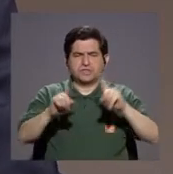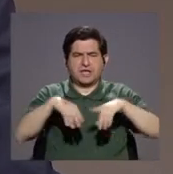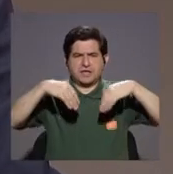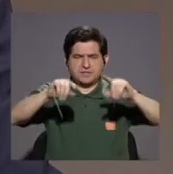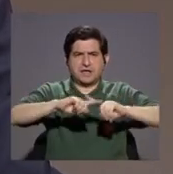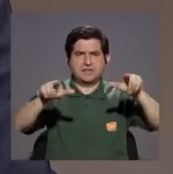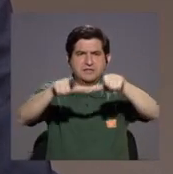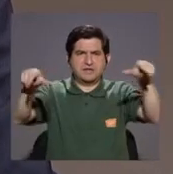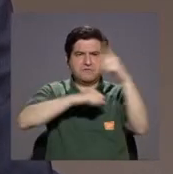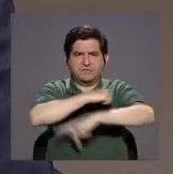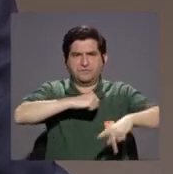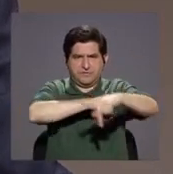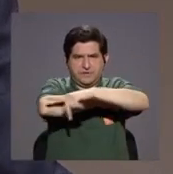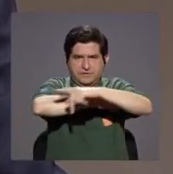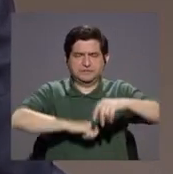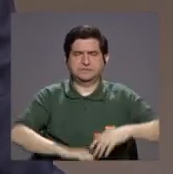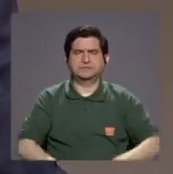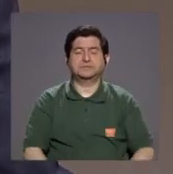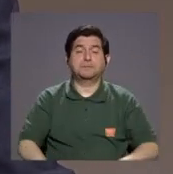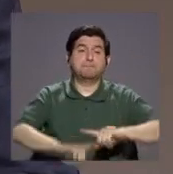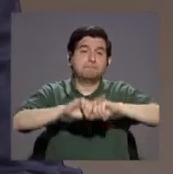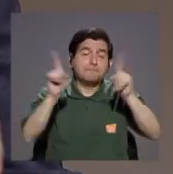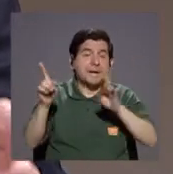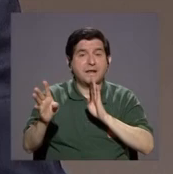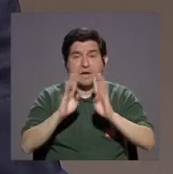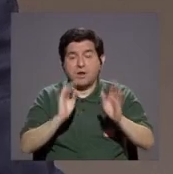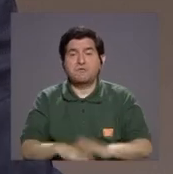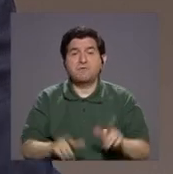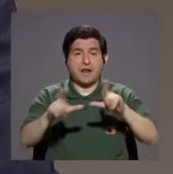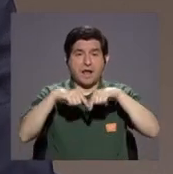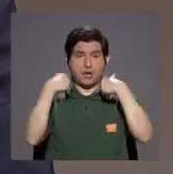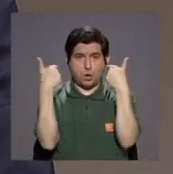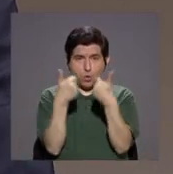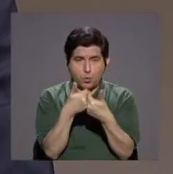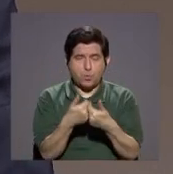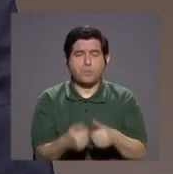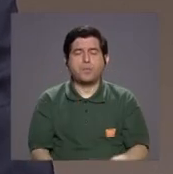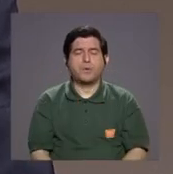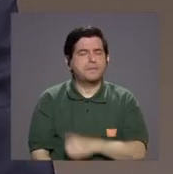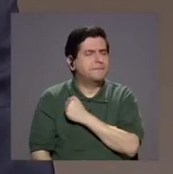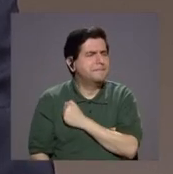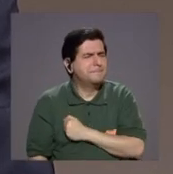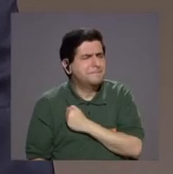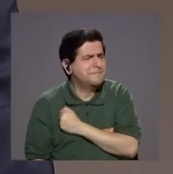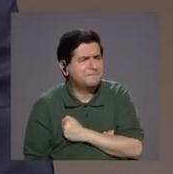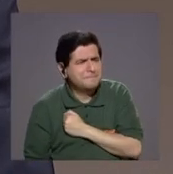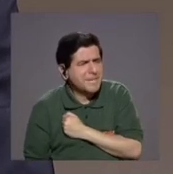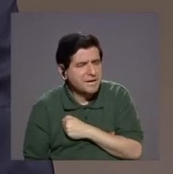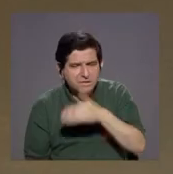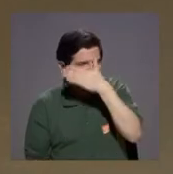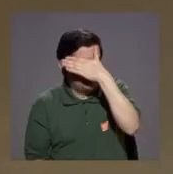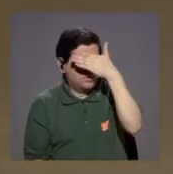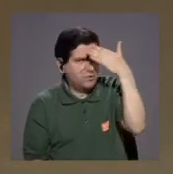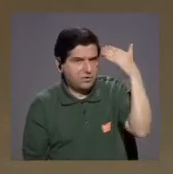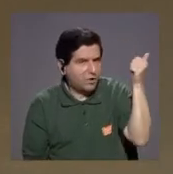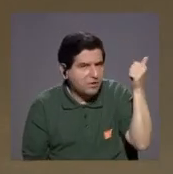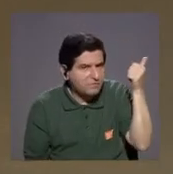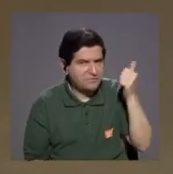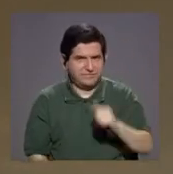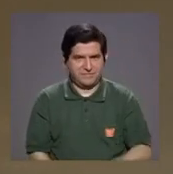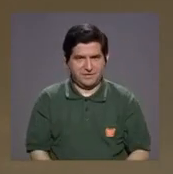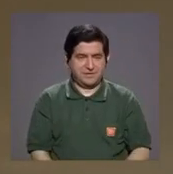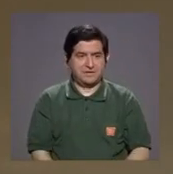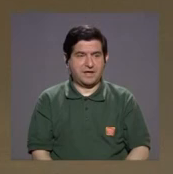diferentes puntos del país pero bueno cuando hablamos del grupo monge perdón y para que no se nos olvide porque además no